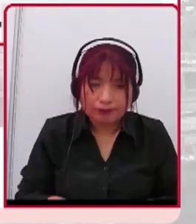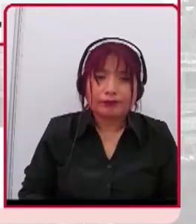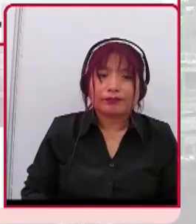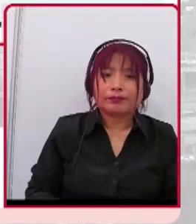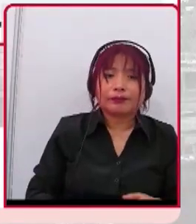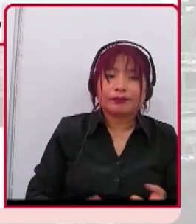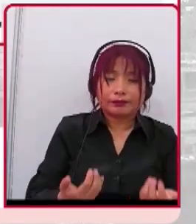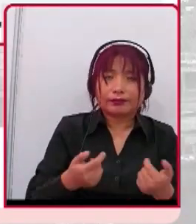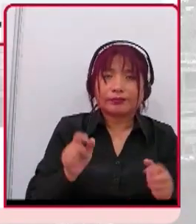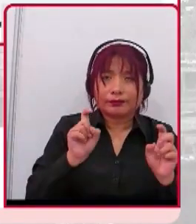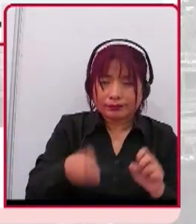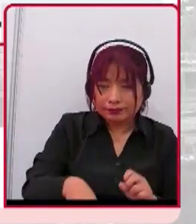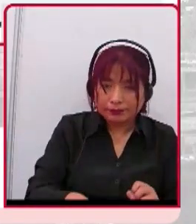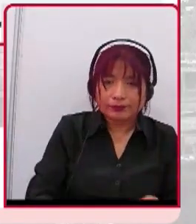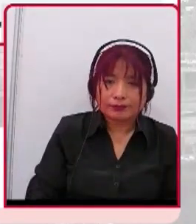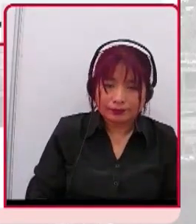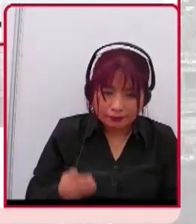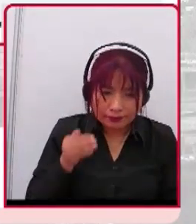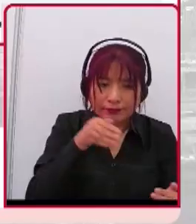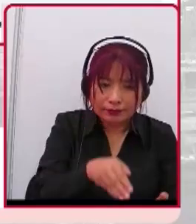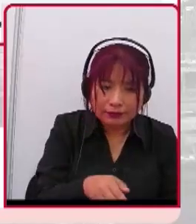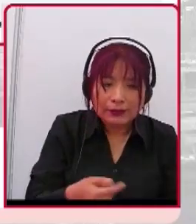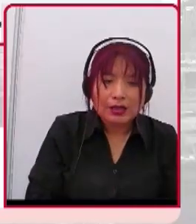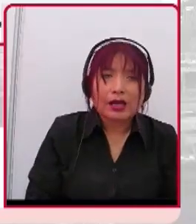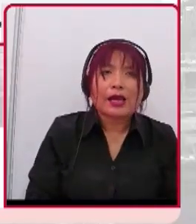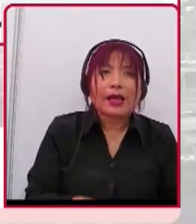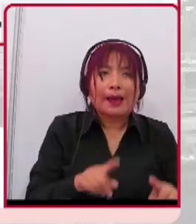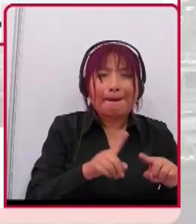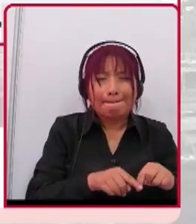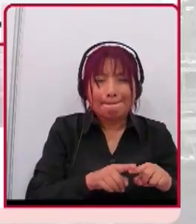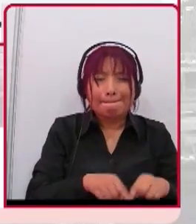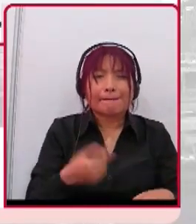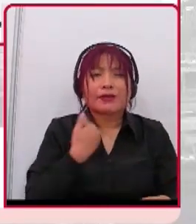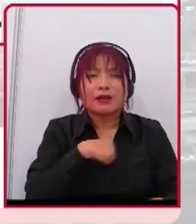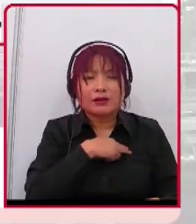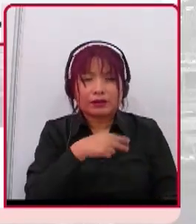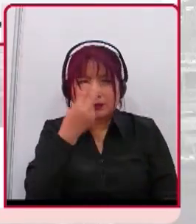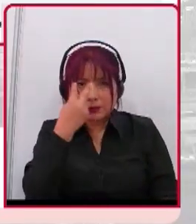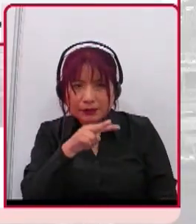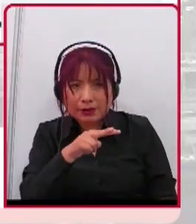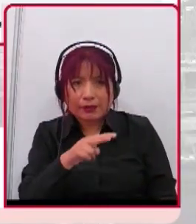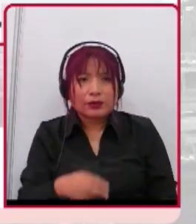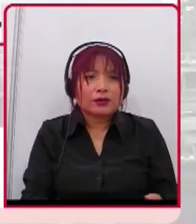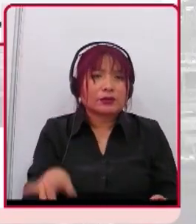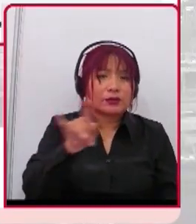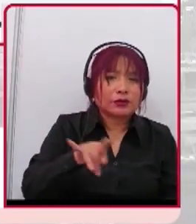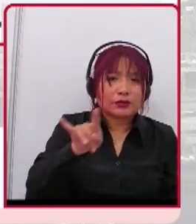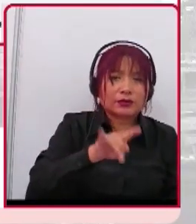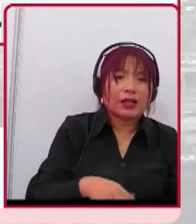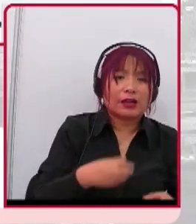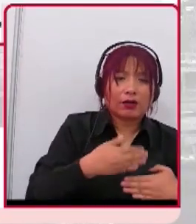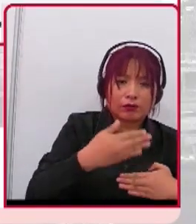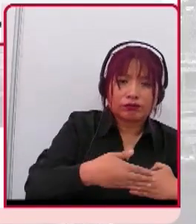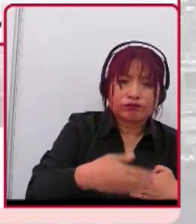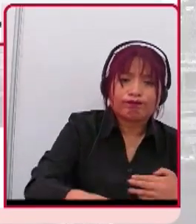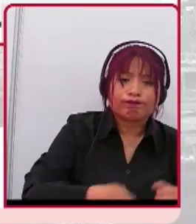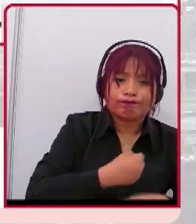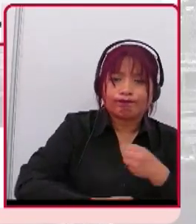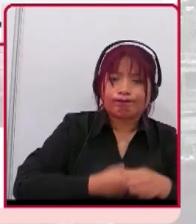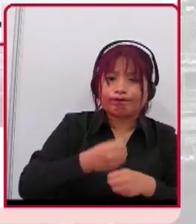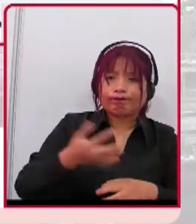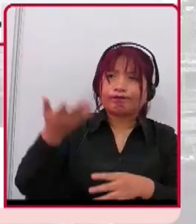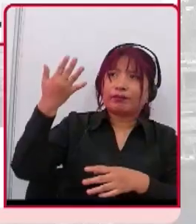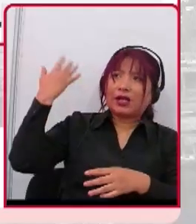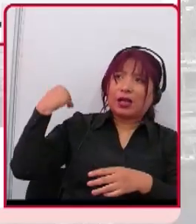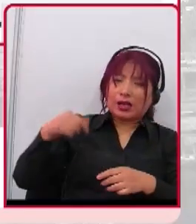decidido abordar, es básicamente la dependencia que nosotros hemos ido manejando a lo largo de los años, ¿no? ¿A